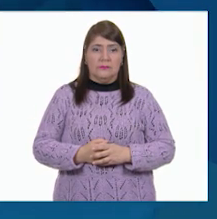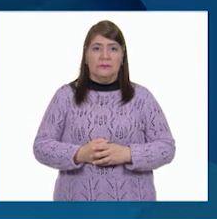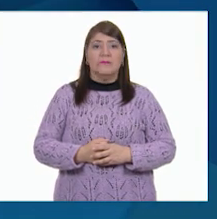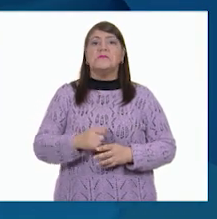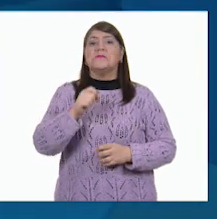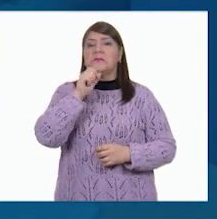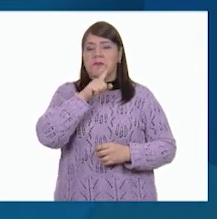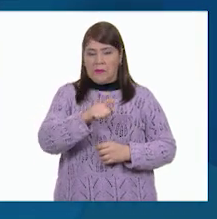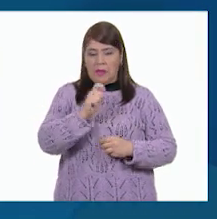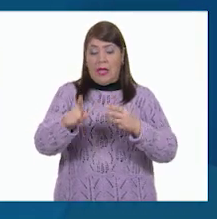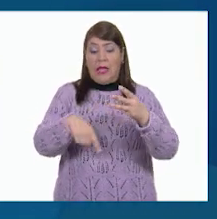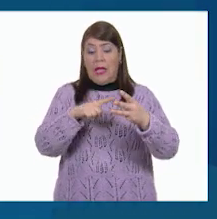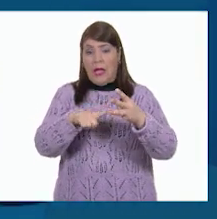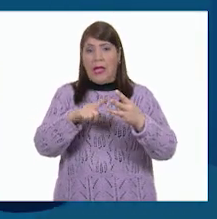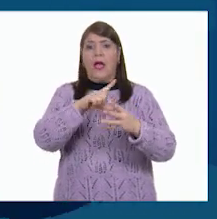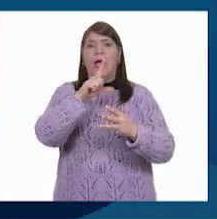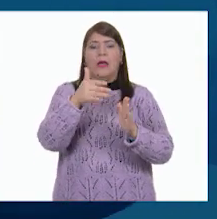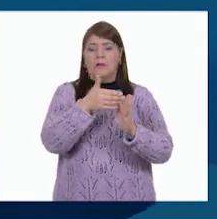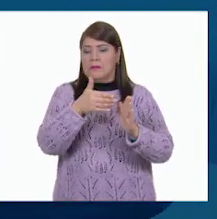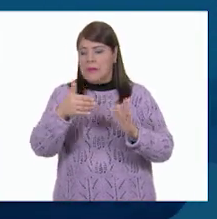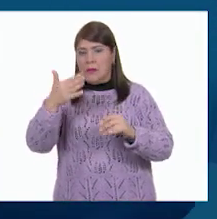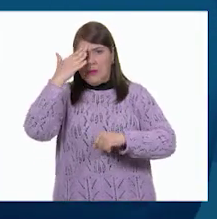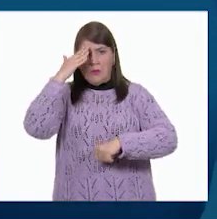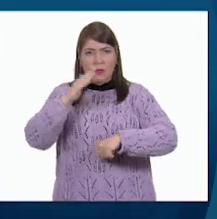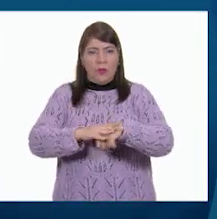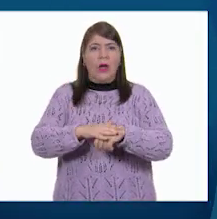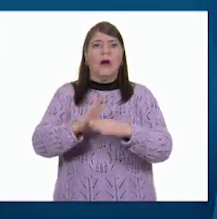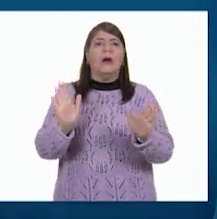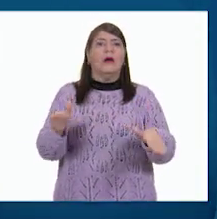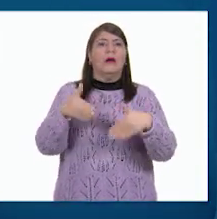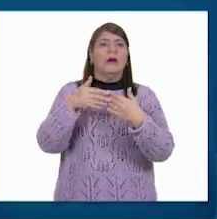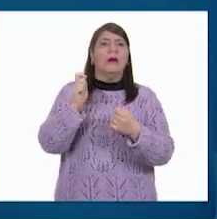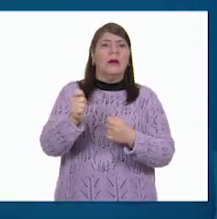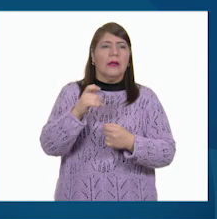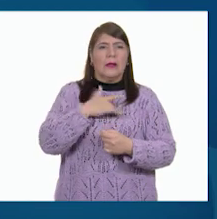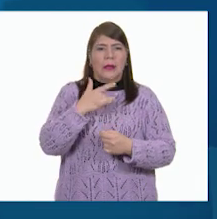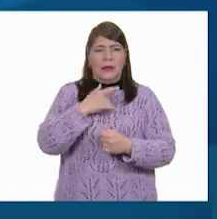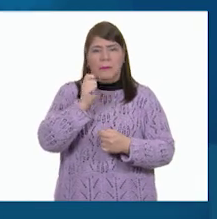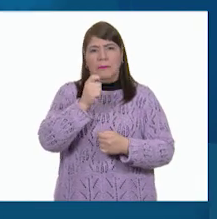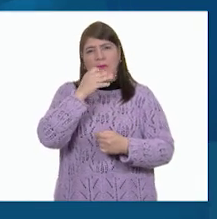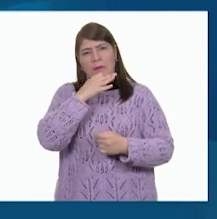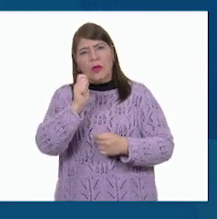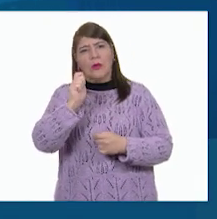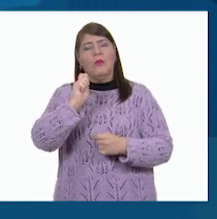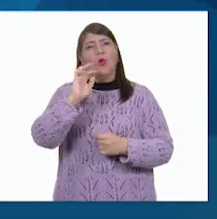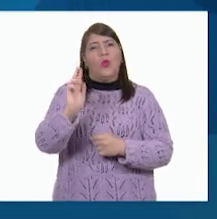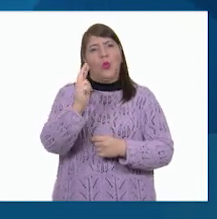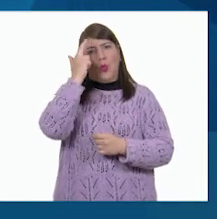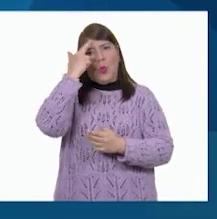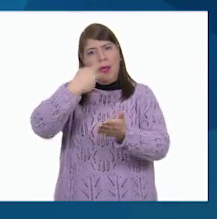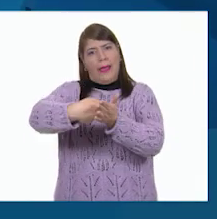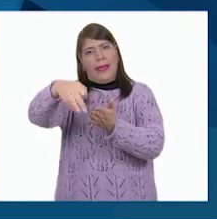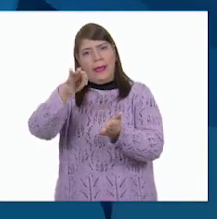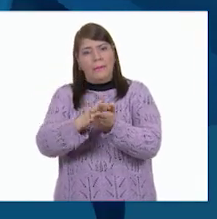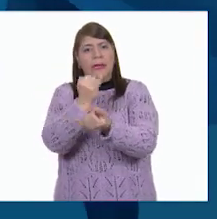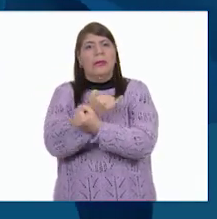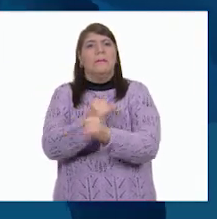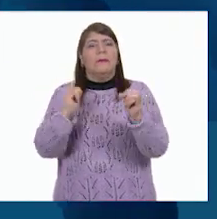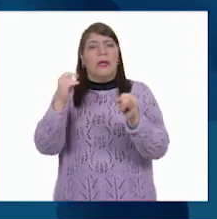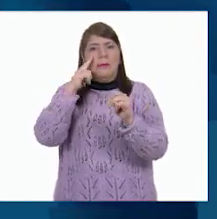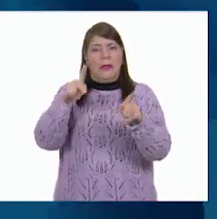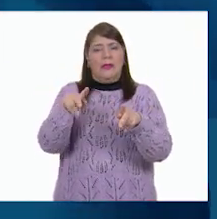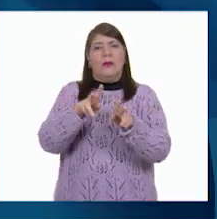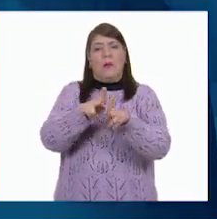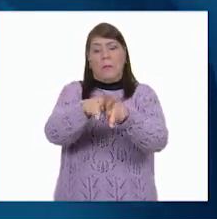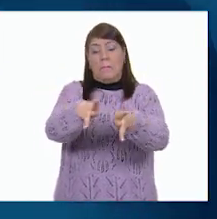Y finalmente, el ciclo de conmemoraciones cerró con la ceremonia de apoteosis a los héroes de la independencia. En el patio de